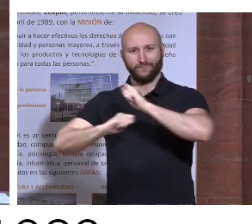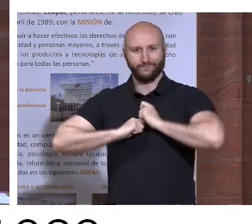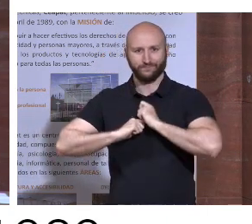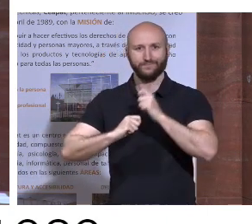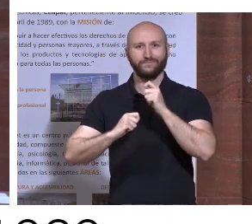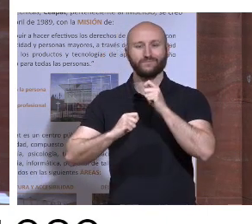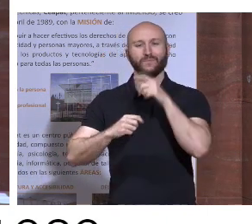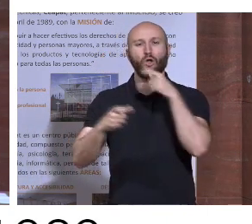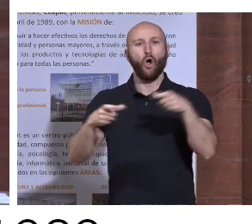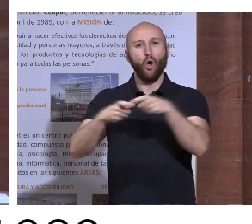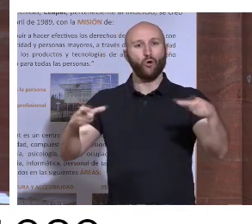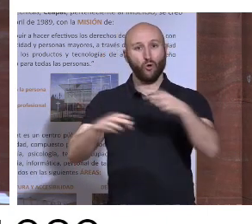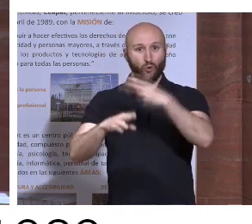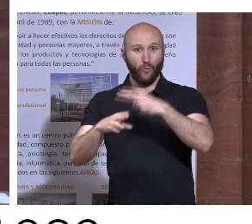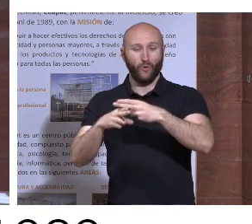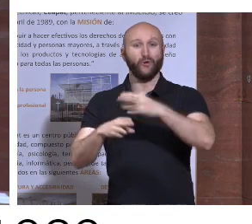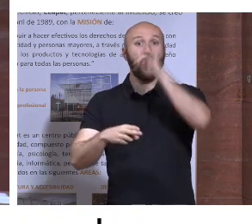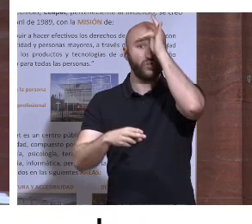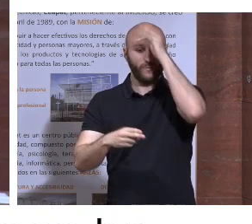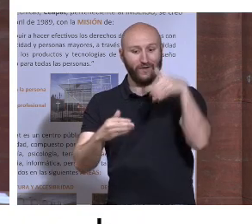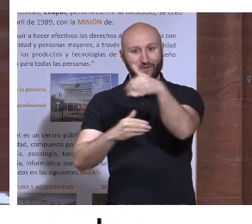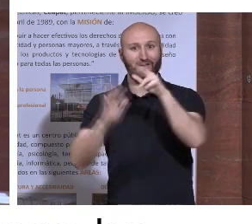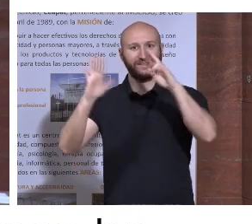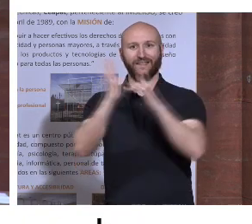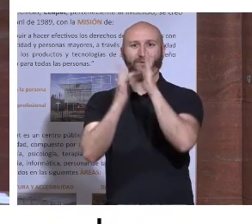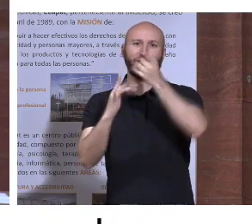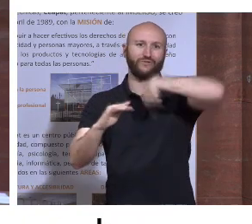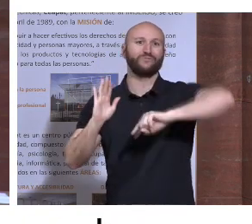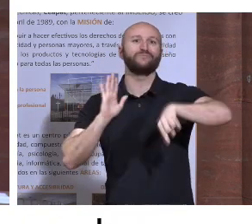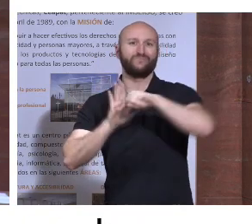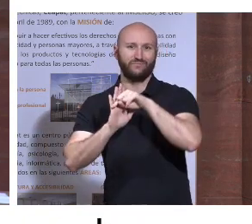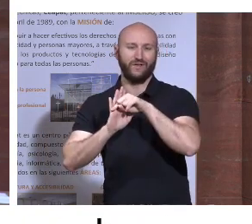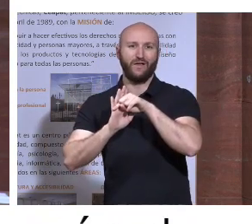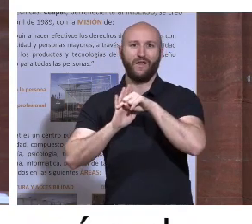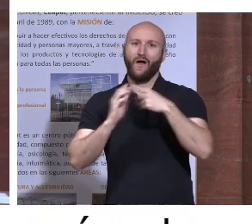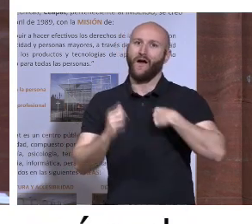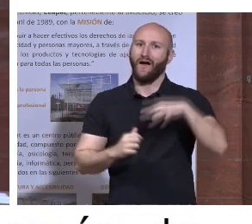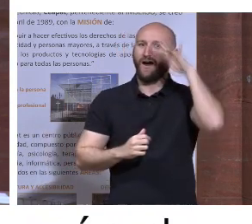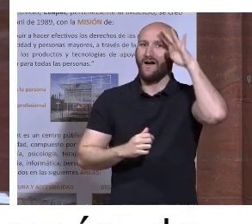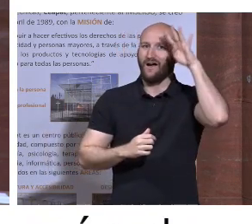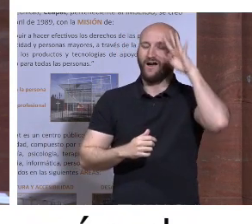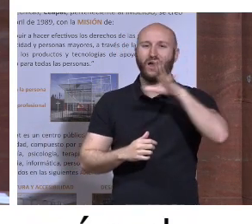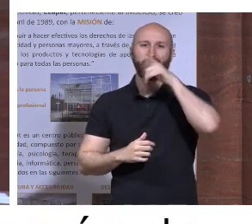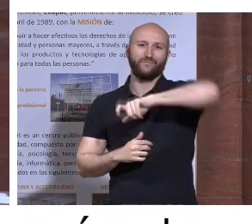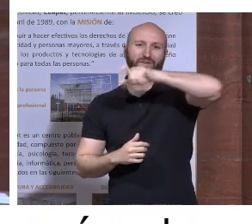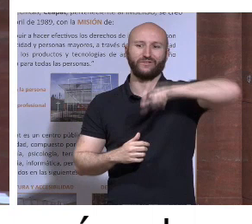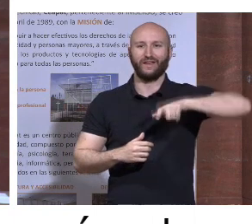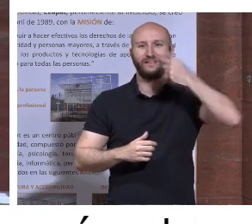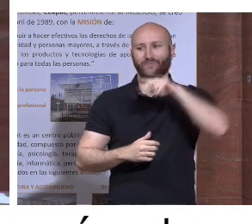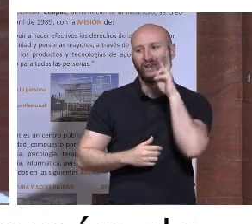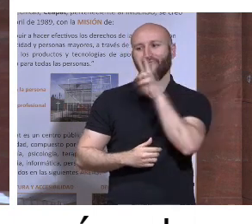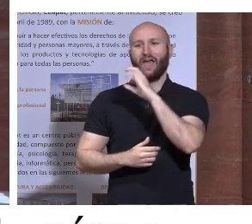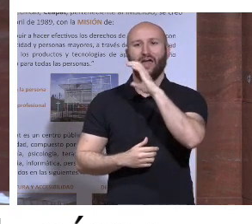presentes en su cupón de este próximo domingo 7 de abril. ¿Cómo expresaros la ilusión que nos hace que tantos ciudadanos puedan ver también ahí al